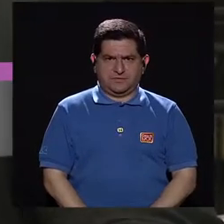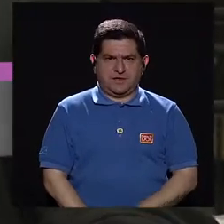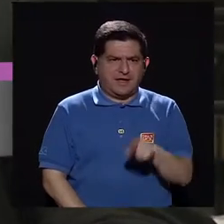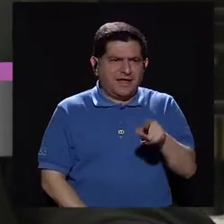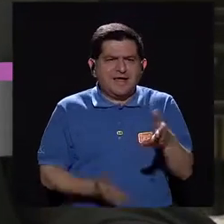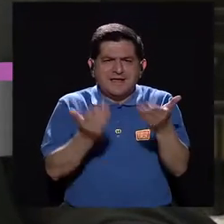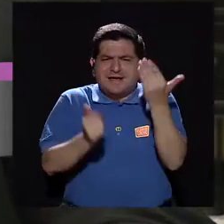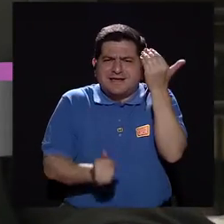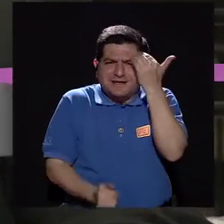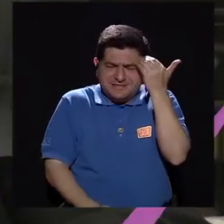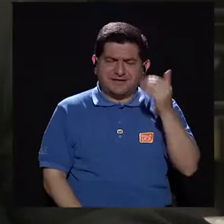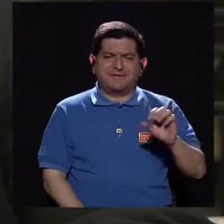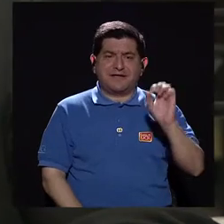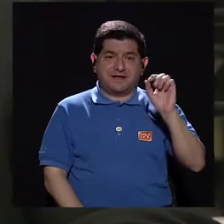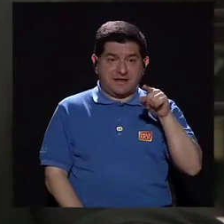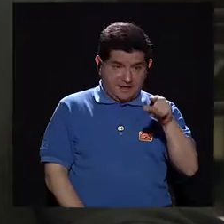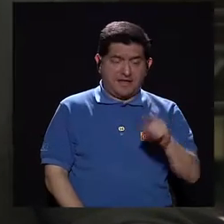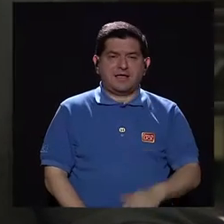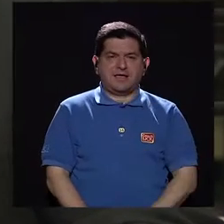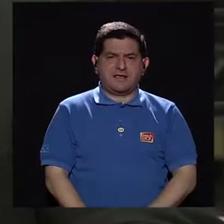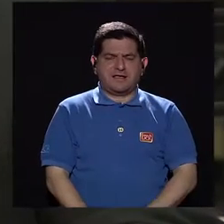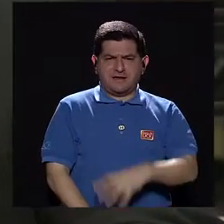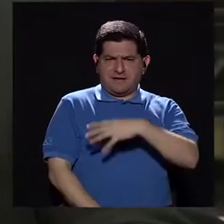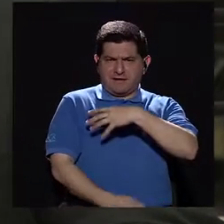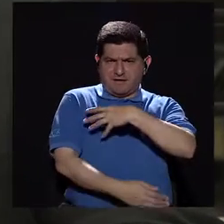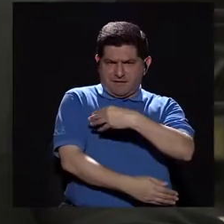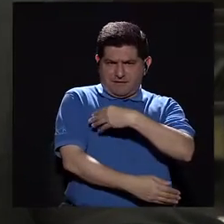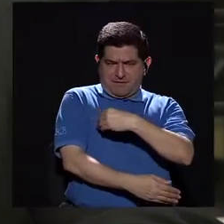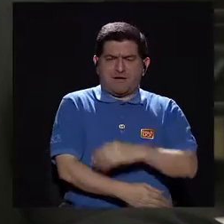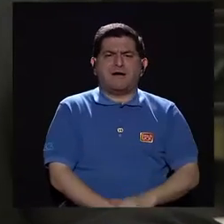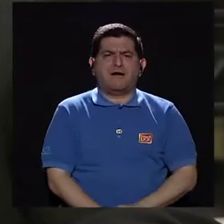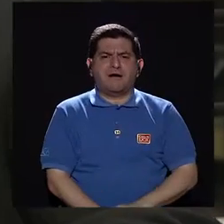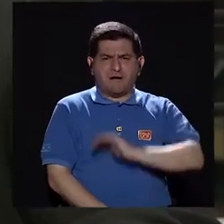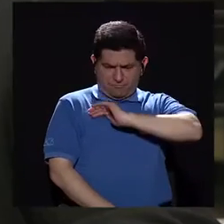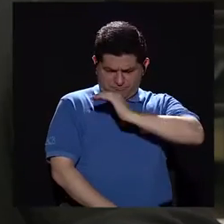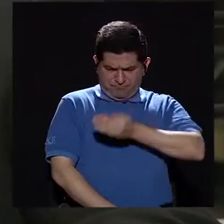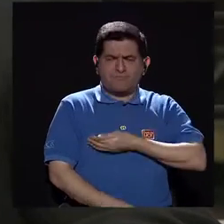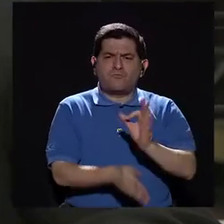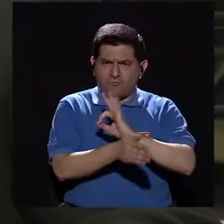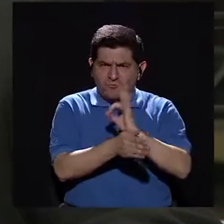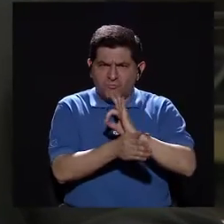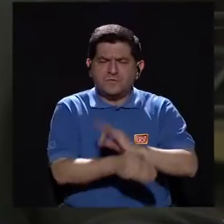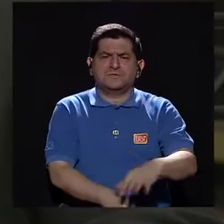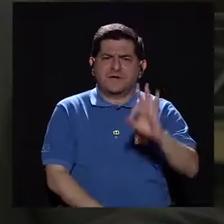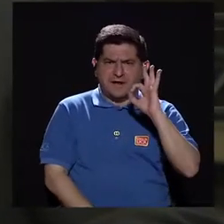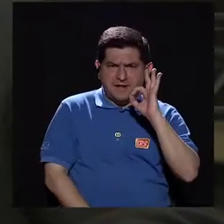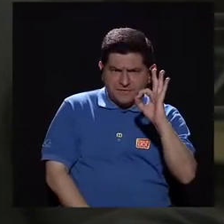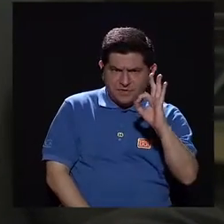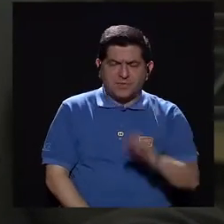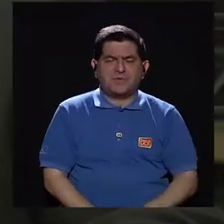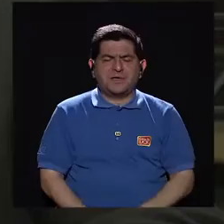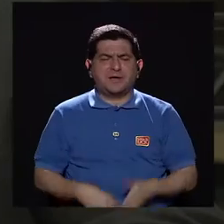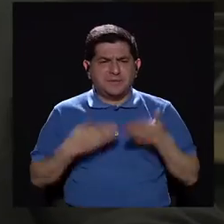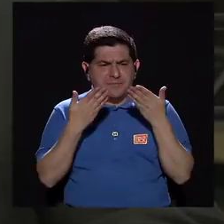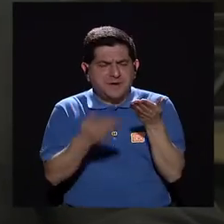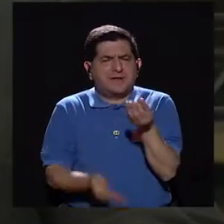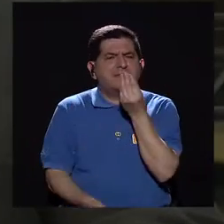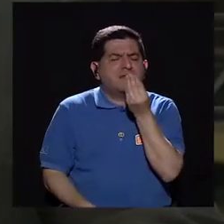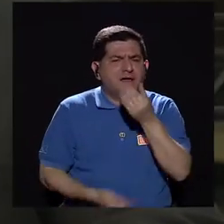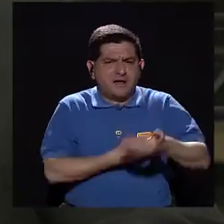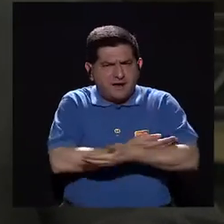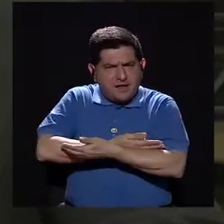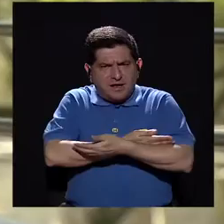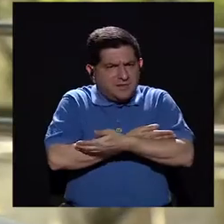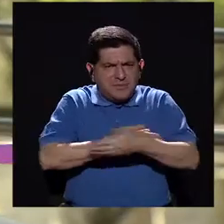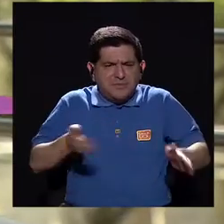o lo que desea saber es si ella tiene glándulas mamarias y que si realmente esas glándulas le está provocando leche para amamantar